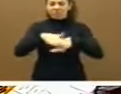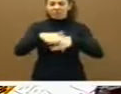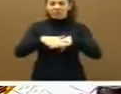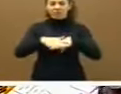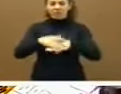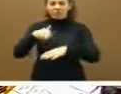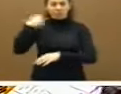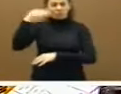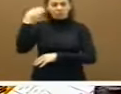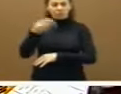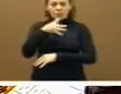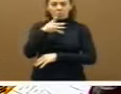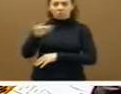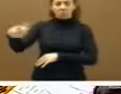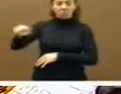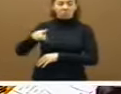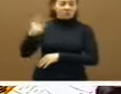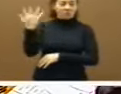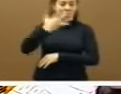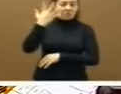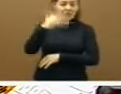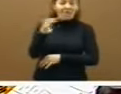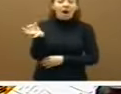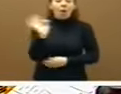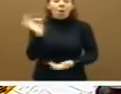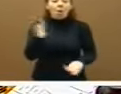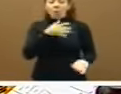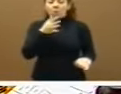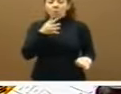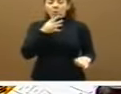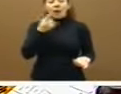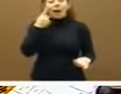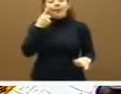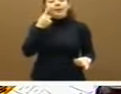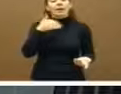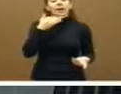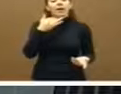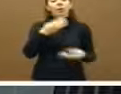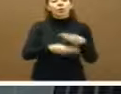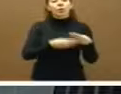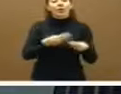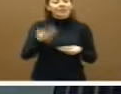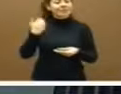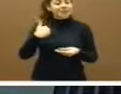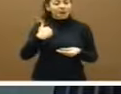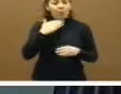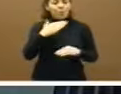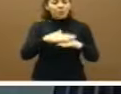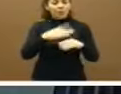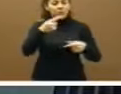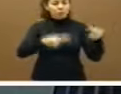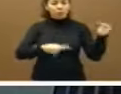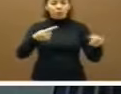gran desconfianza por parte de su parte o, bien, para dificultar la ejecución del presupuesto. Esto es lo que pretenden con la enmienda.